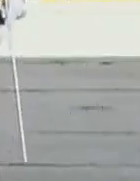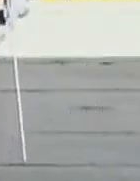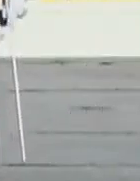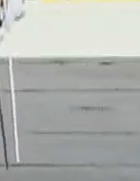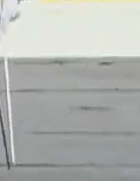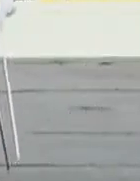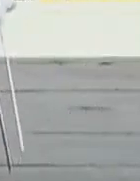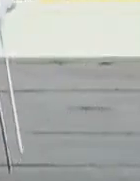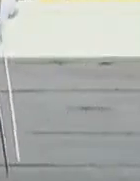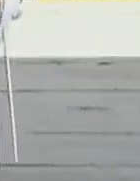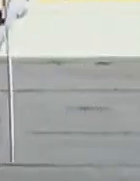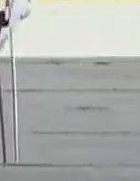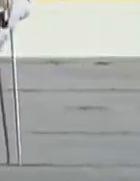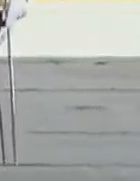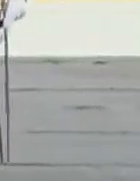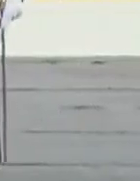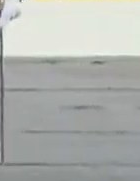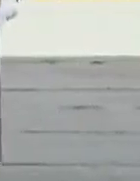¡Ol!